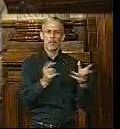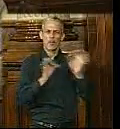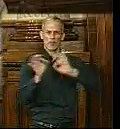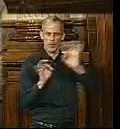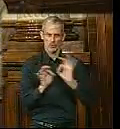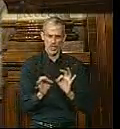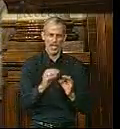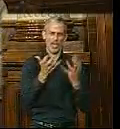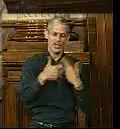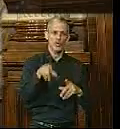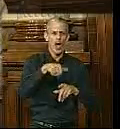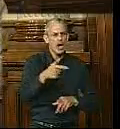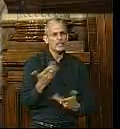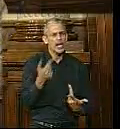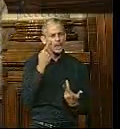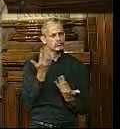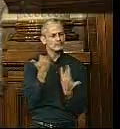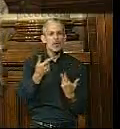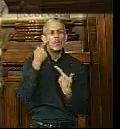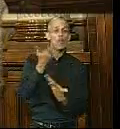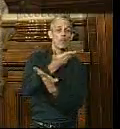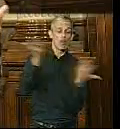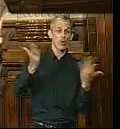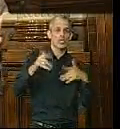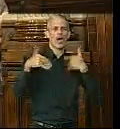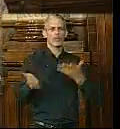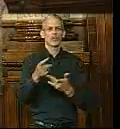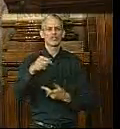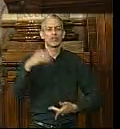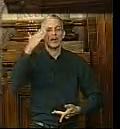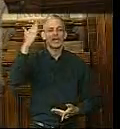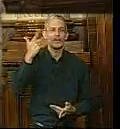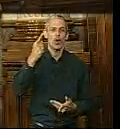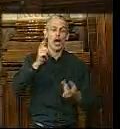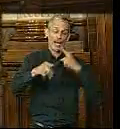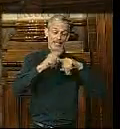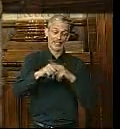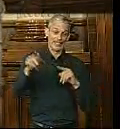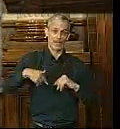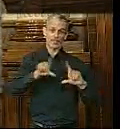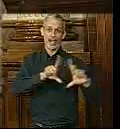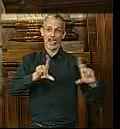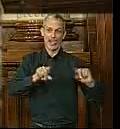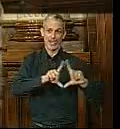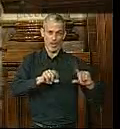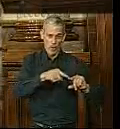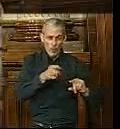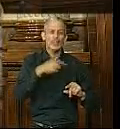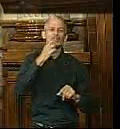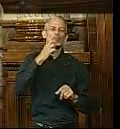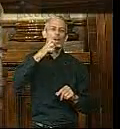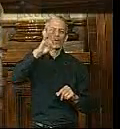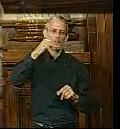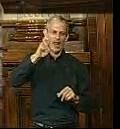estamos escuchando, que estamos viendo, y aprovechamos para saludar a nuestro intérprete que está aquí, Pablo